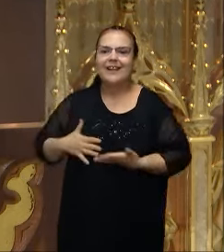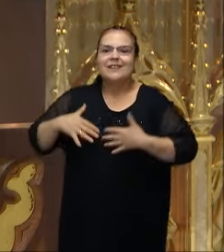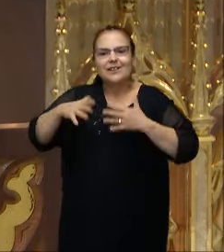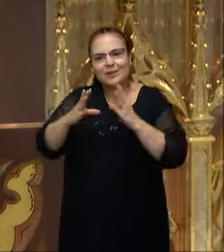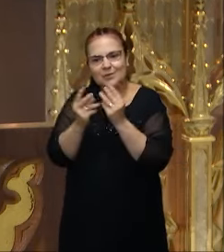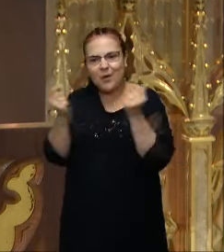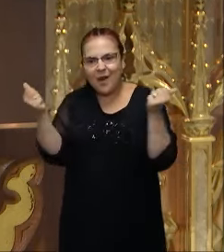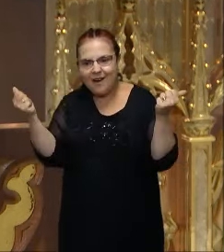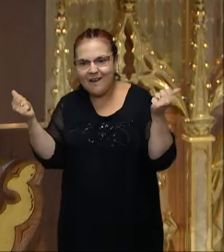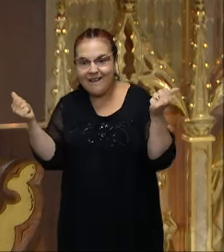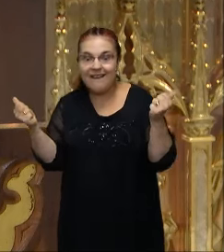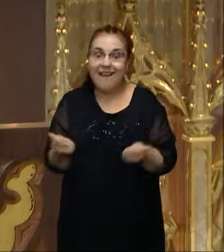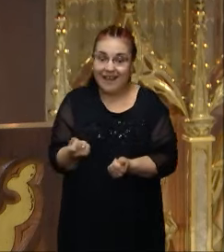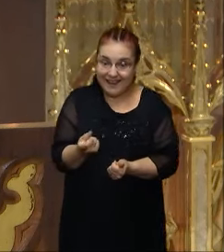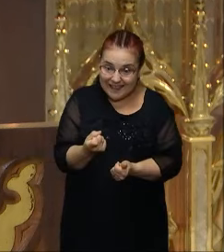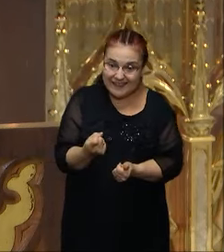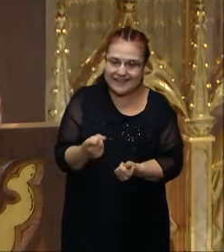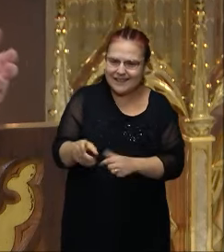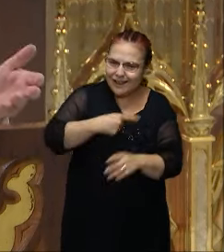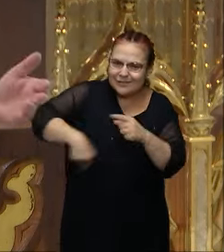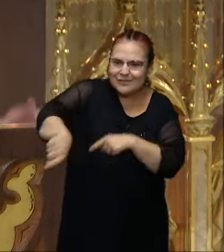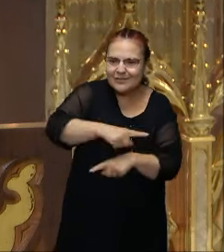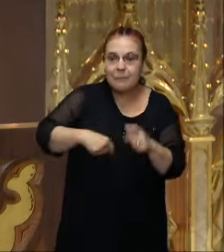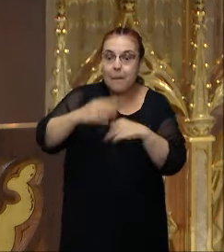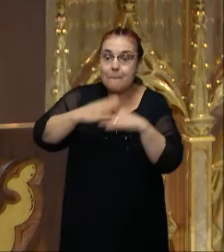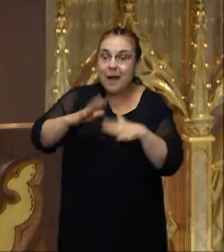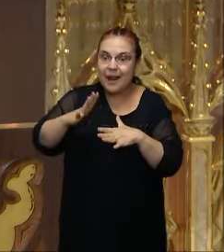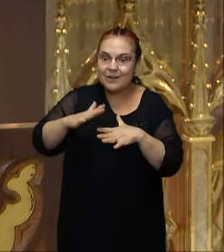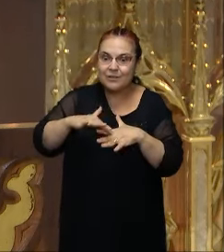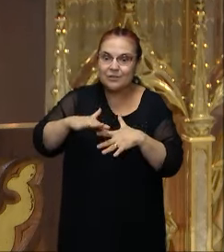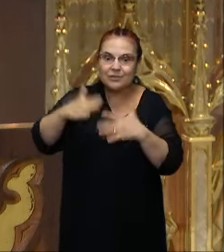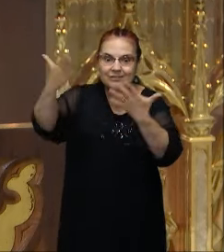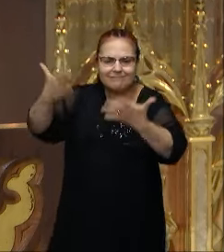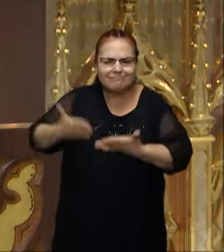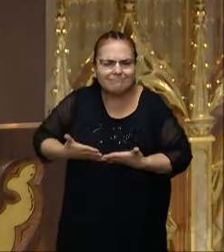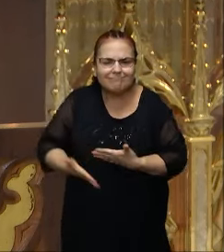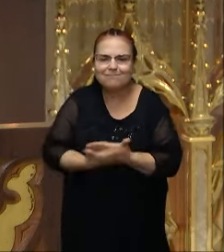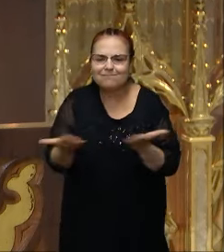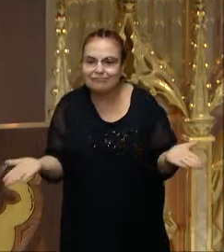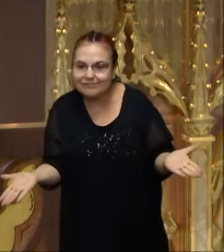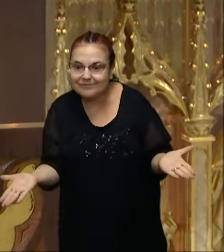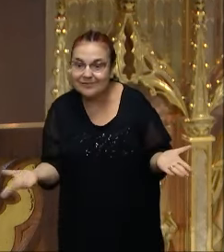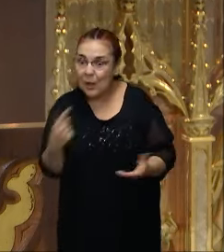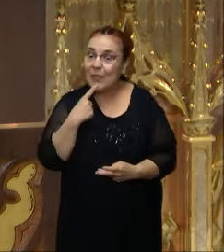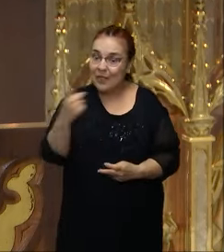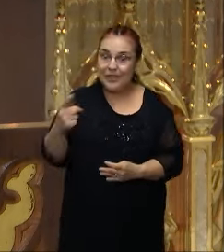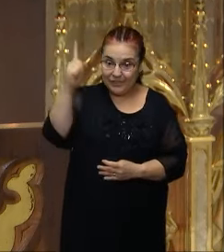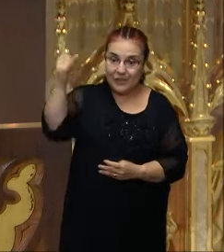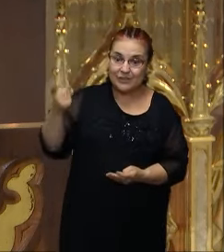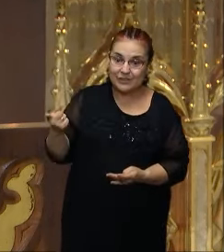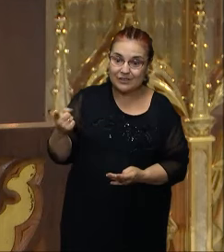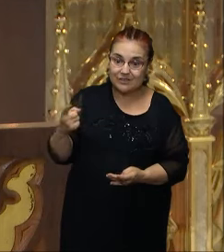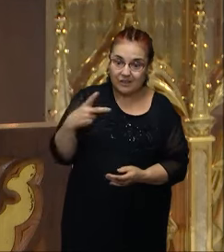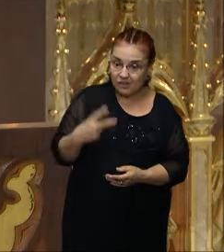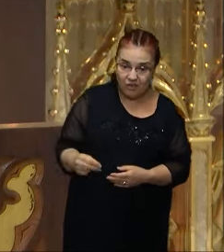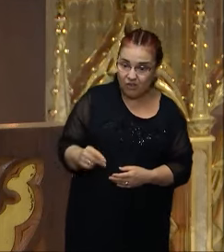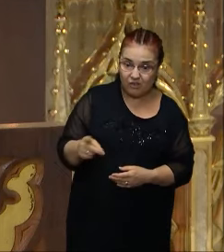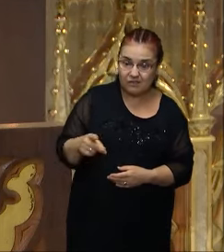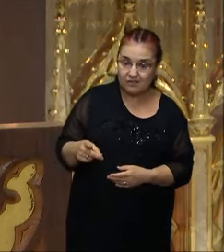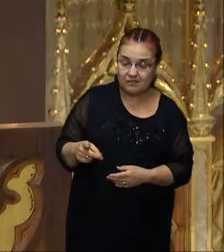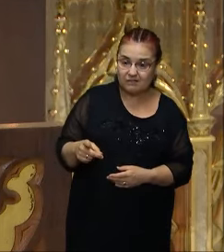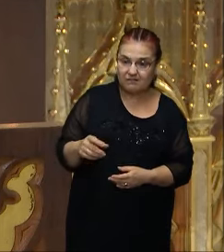Necesita eso, pero tiene ahora nuestras manos porque quiere llegar a través de nosotros a los demás. ¿qué le vas a decir a Dios? Que no estás